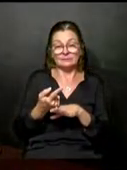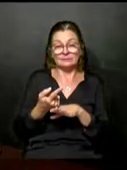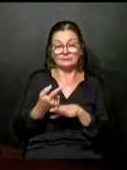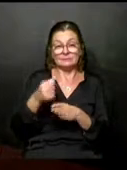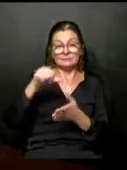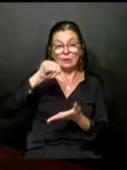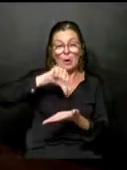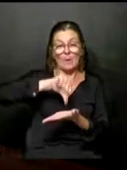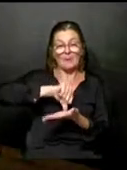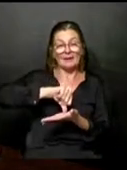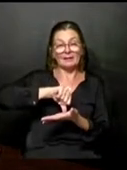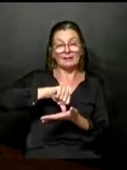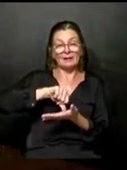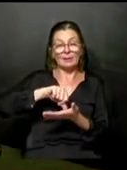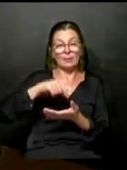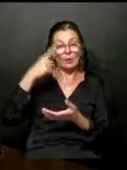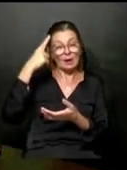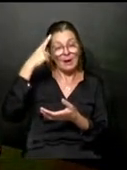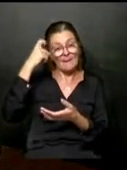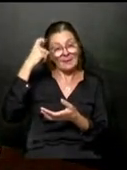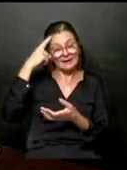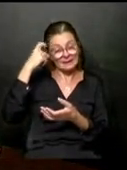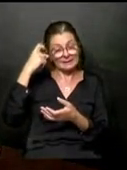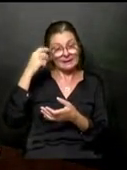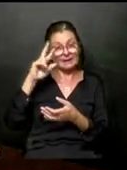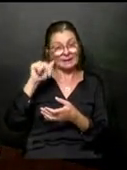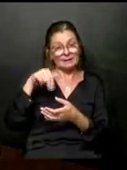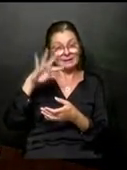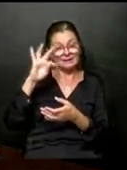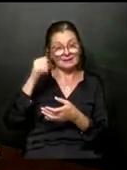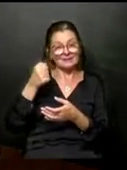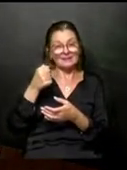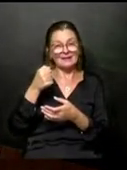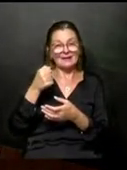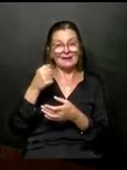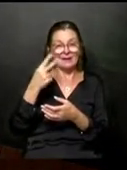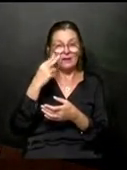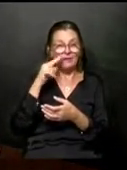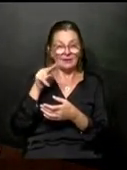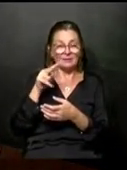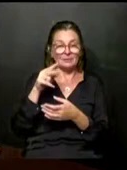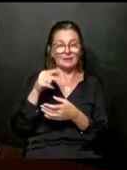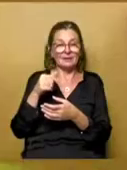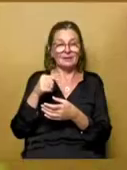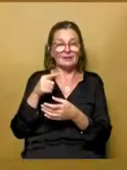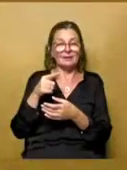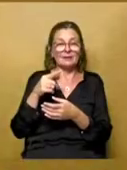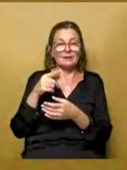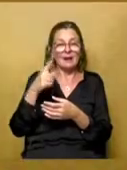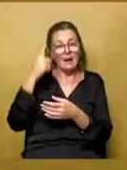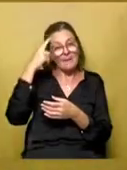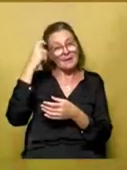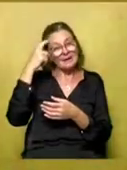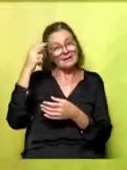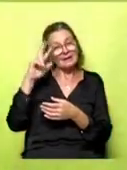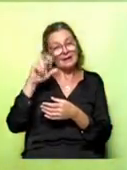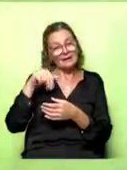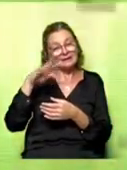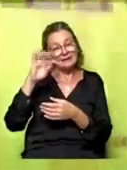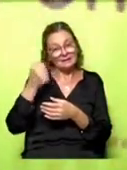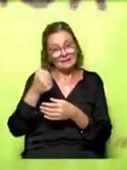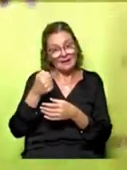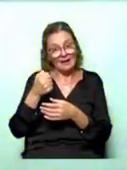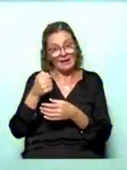países que hubo la experiencia de la renta básica, no sé para dónde tengo que mirar, pero en los países que hubo la experiencia de la renta